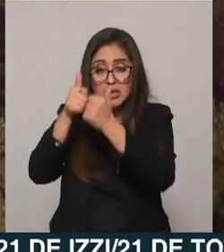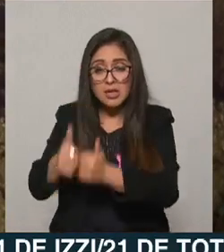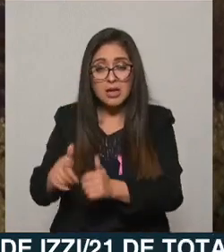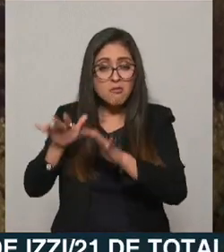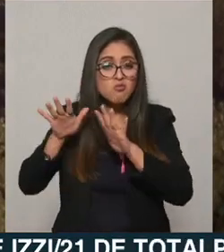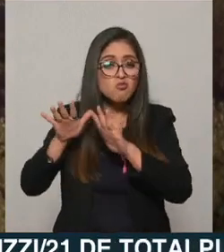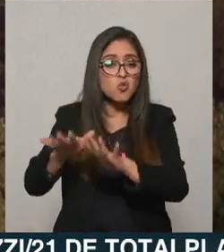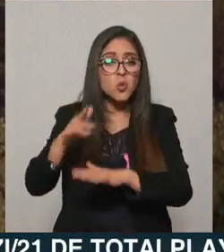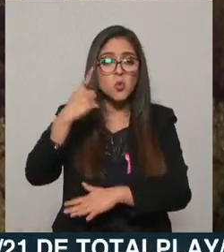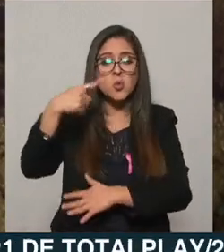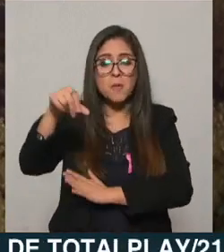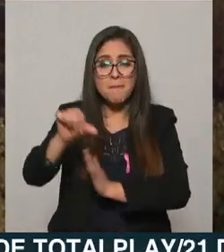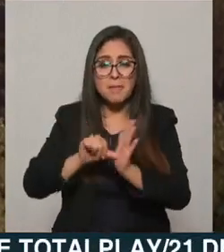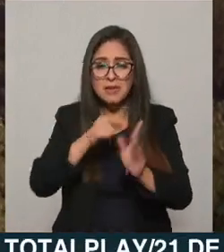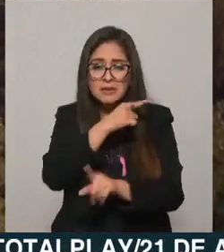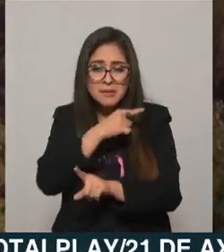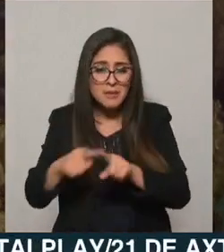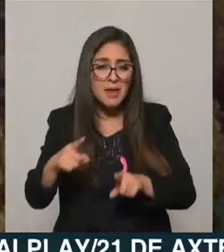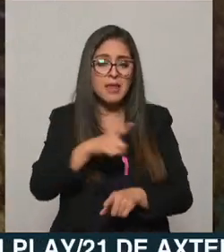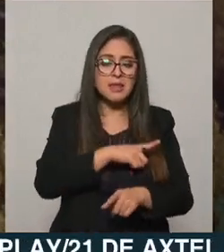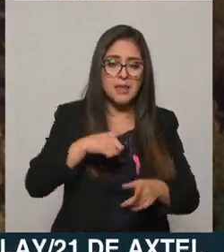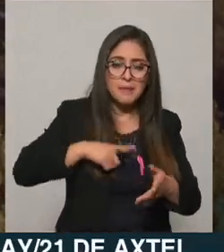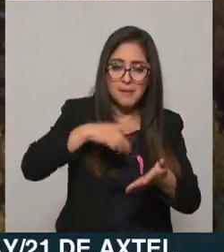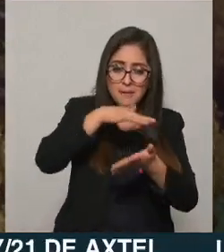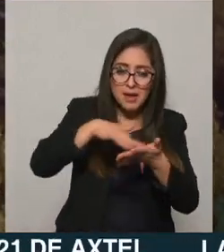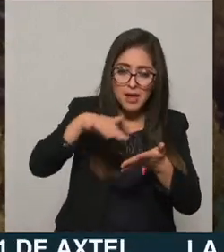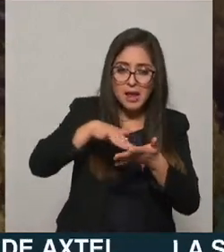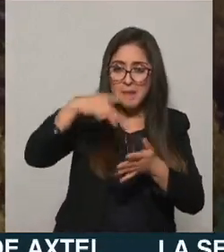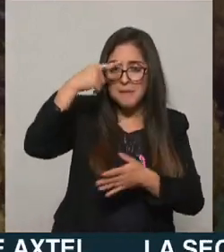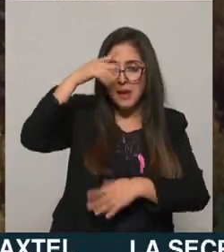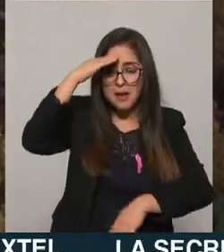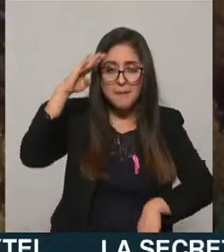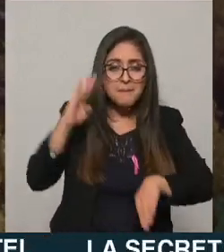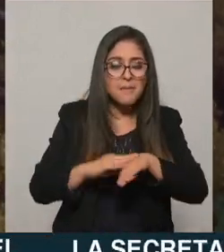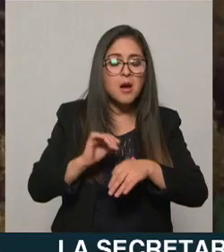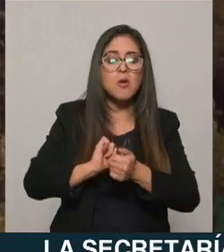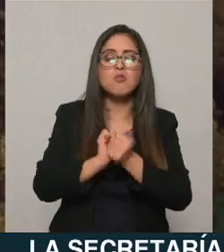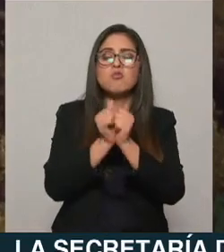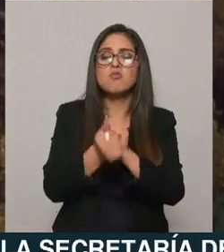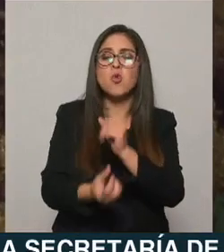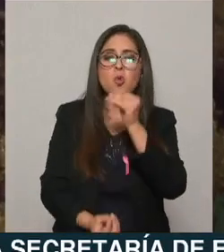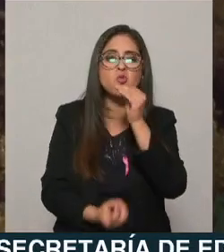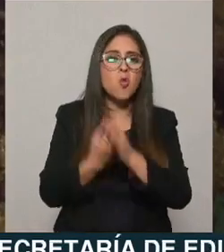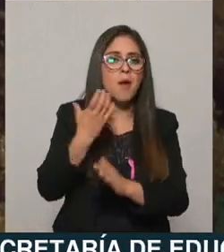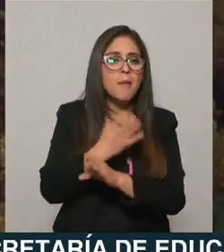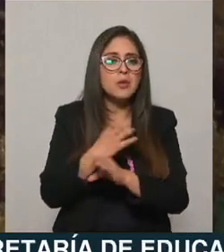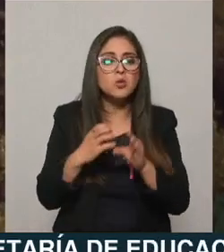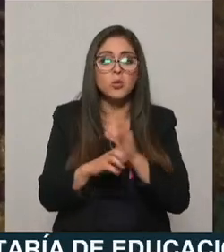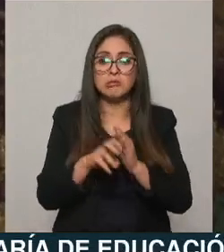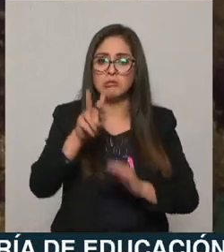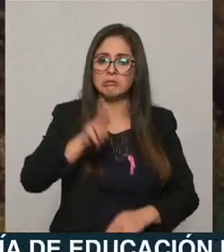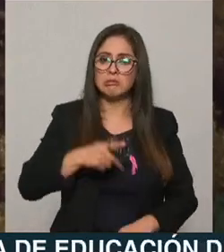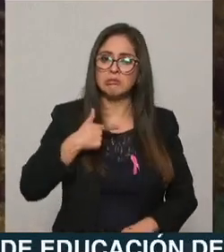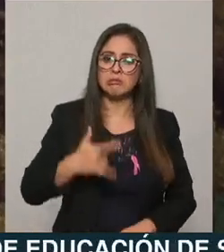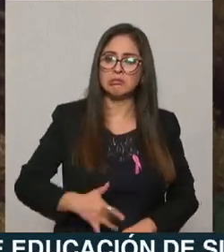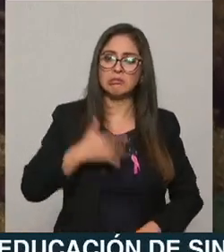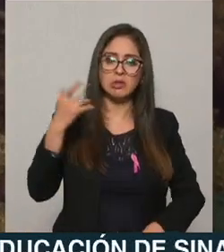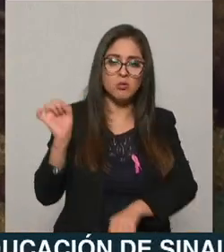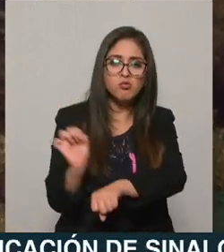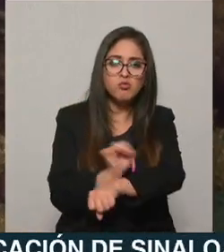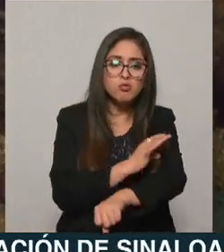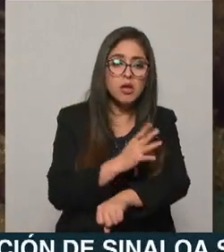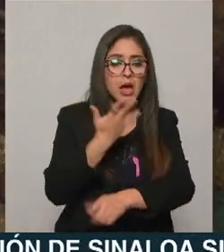allá, que tenías que aprenderte el guión, que ibas a vivir cosas nuevas, para mí era muy emocionante, por supuesto, y era una